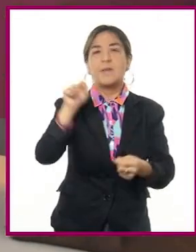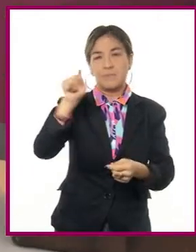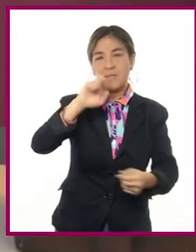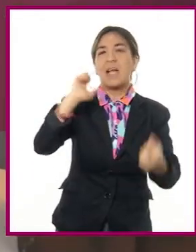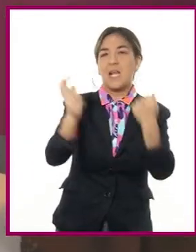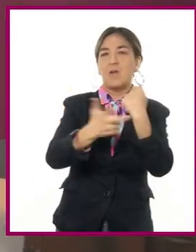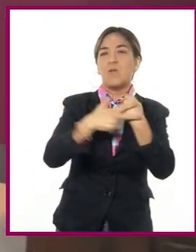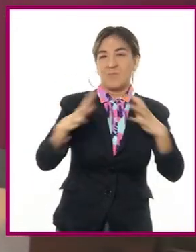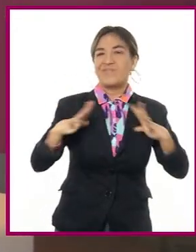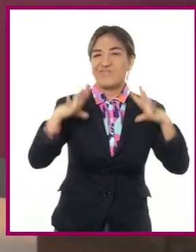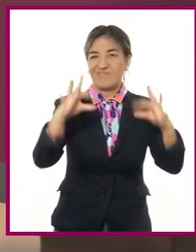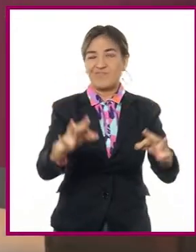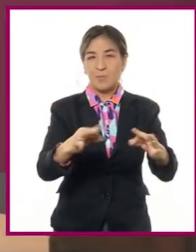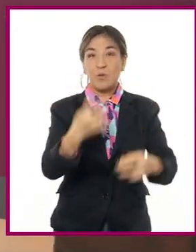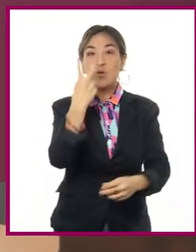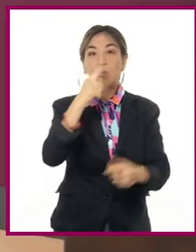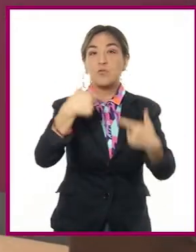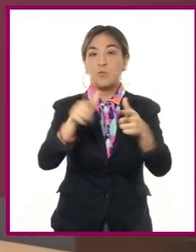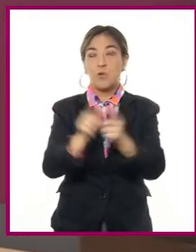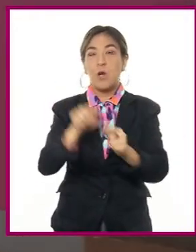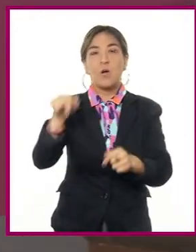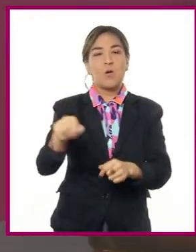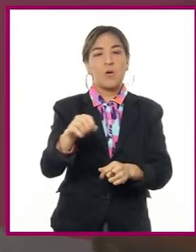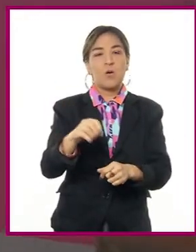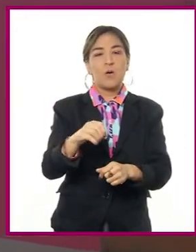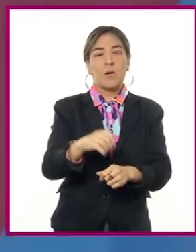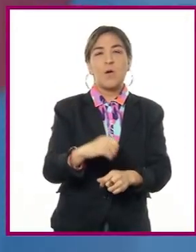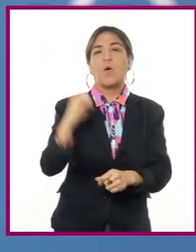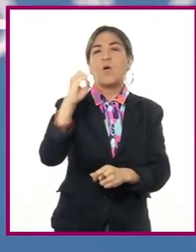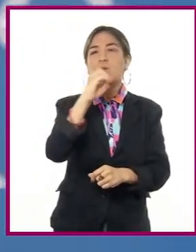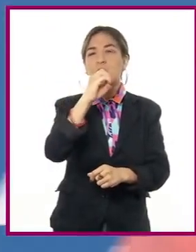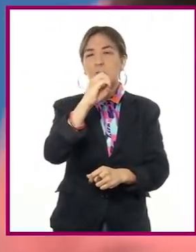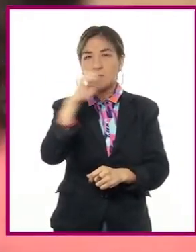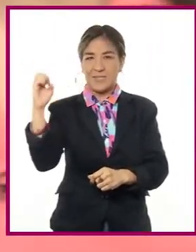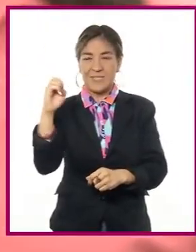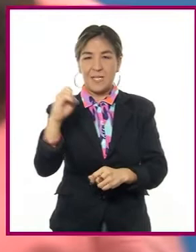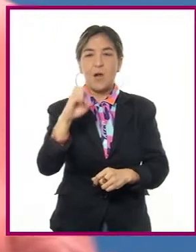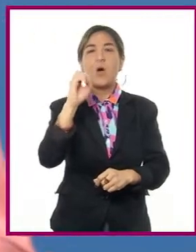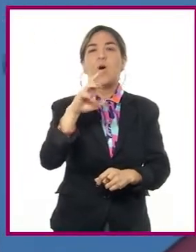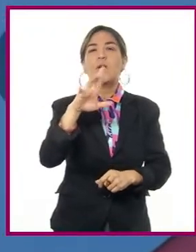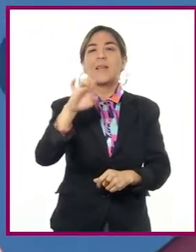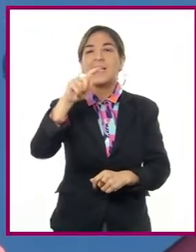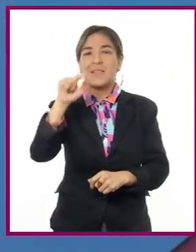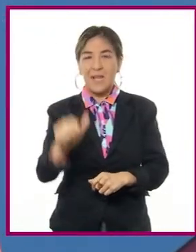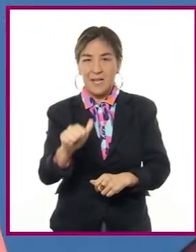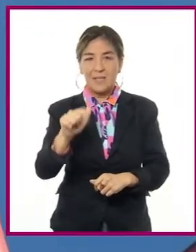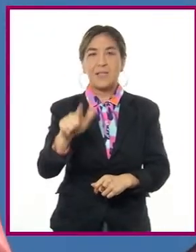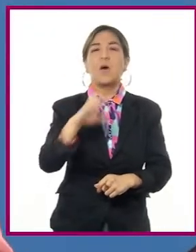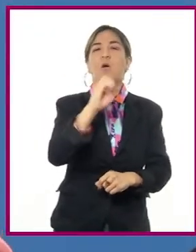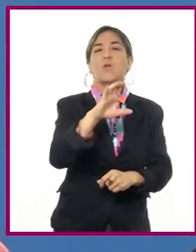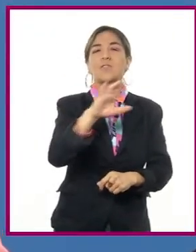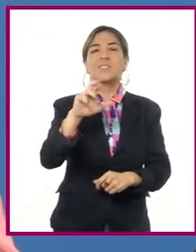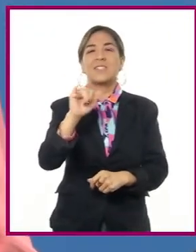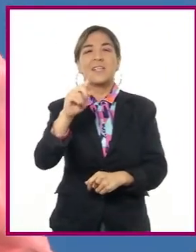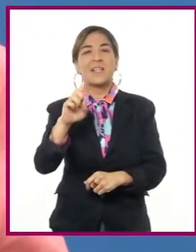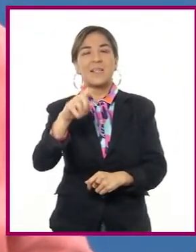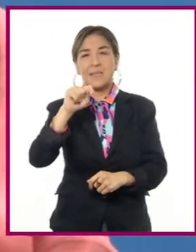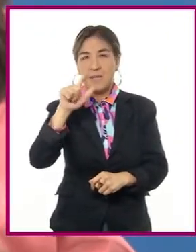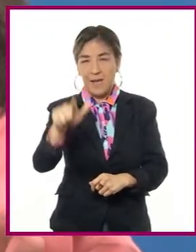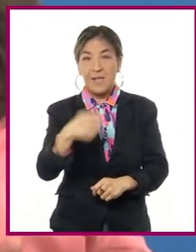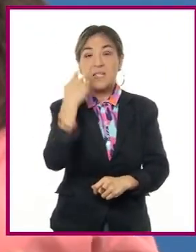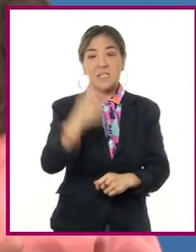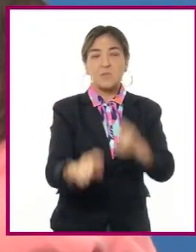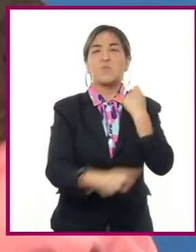europeo, en dos frentes, el occidental y el oriental. Al inicio del conflicto armado, los imperios